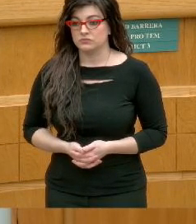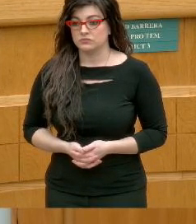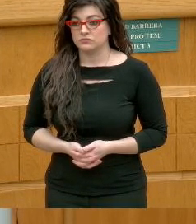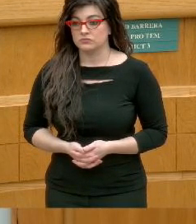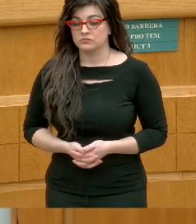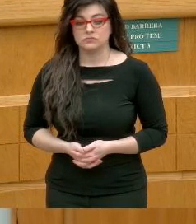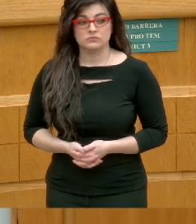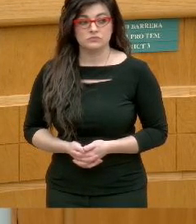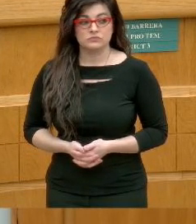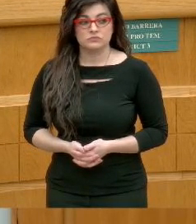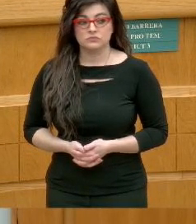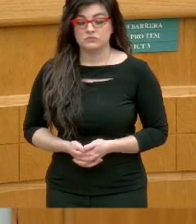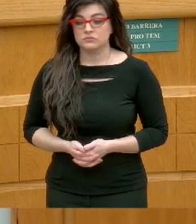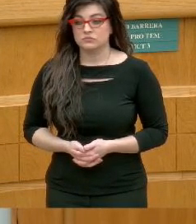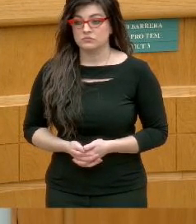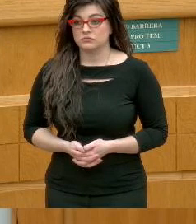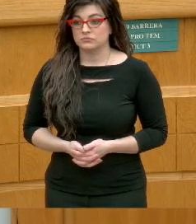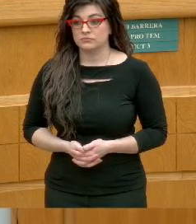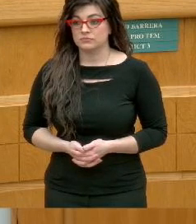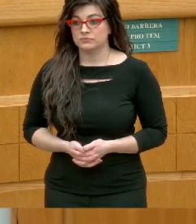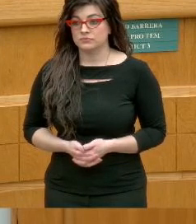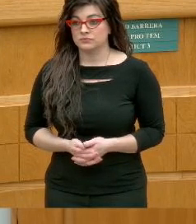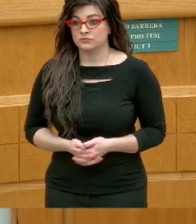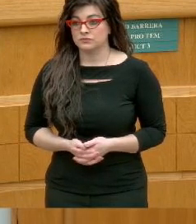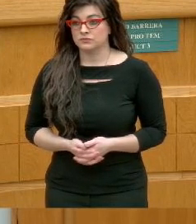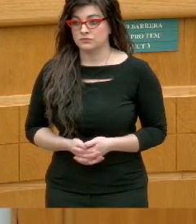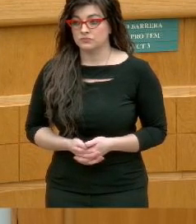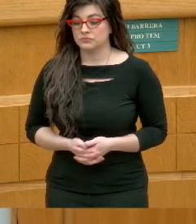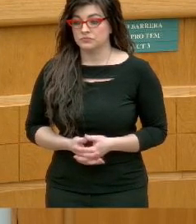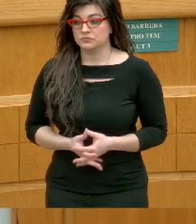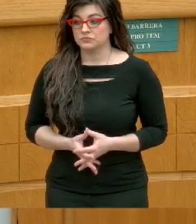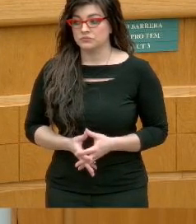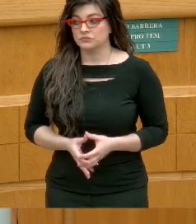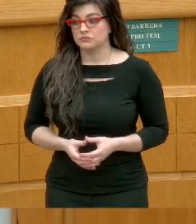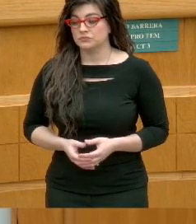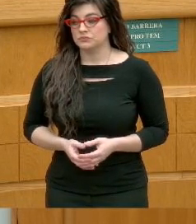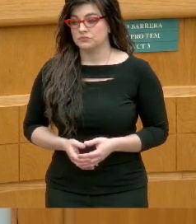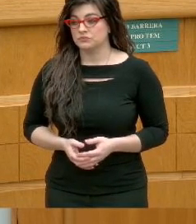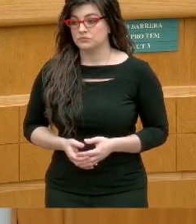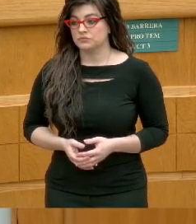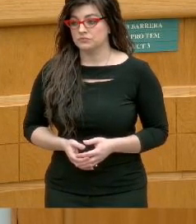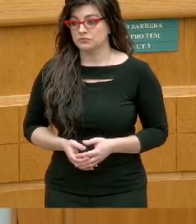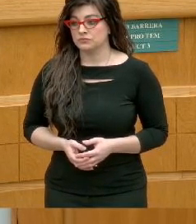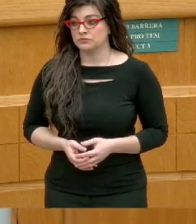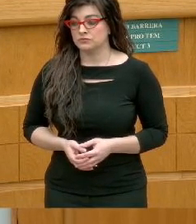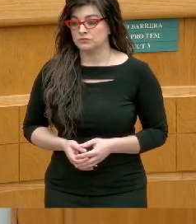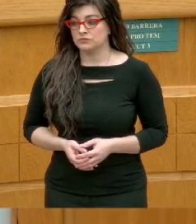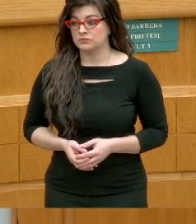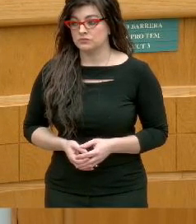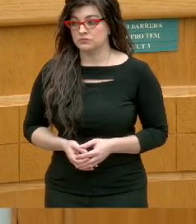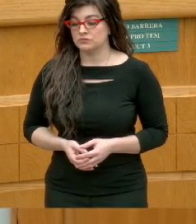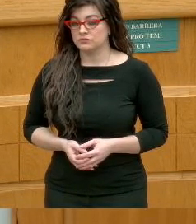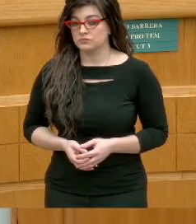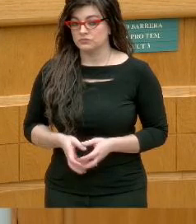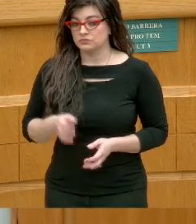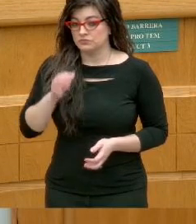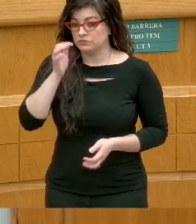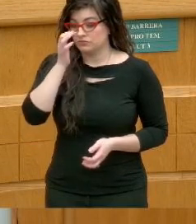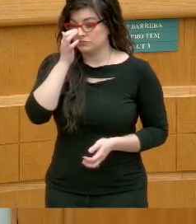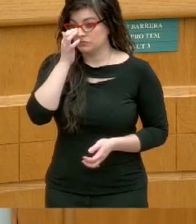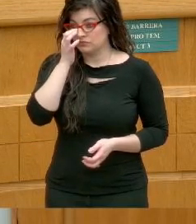tener sentido común. Para recordarle, la fase 1 permite la reapertura de tiendas, restaurantes, cines y museos